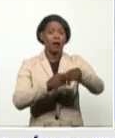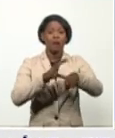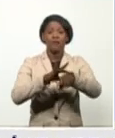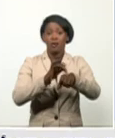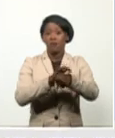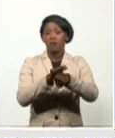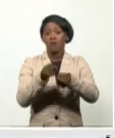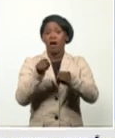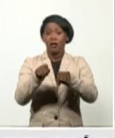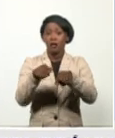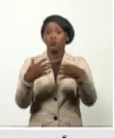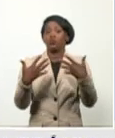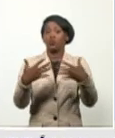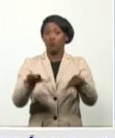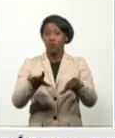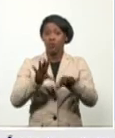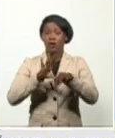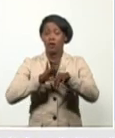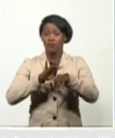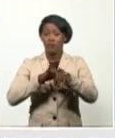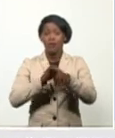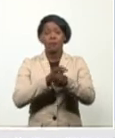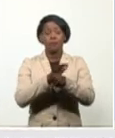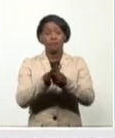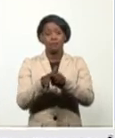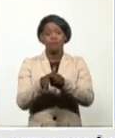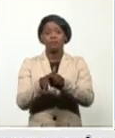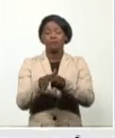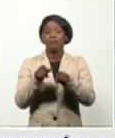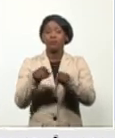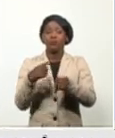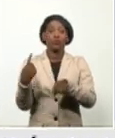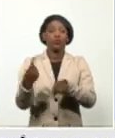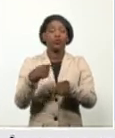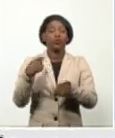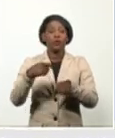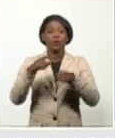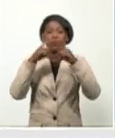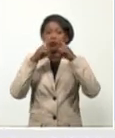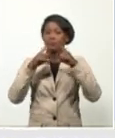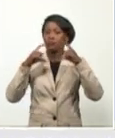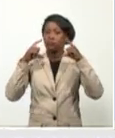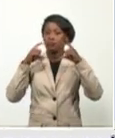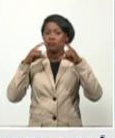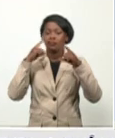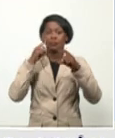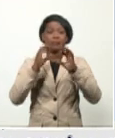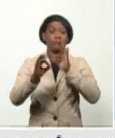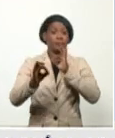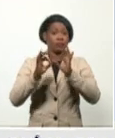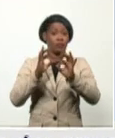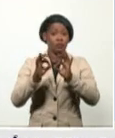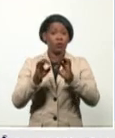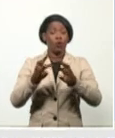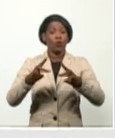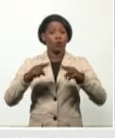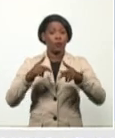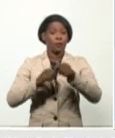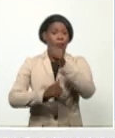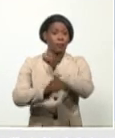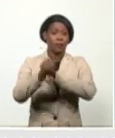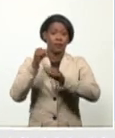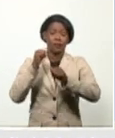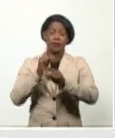siempre nos protegemos como debemos protegernos para que estas cosas no ocurran en nuestro